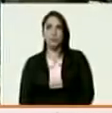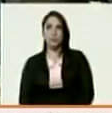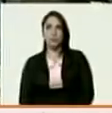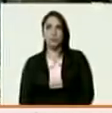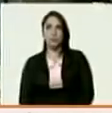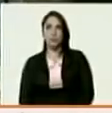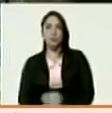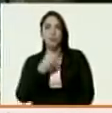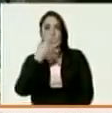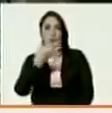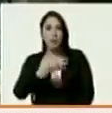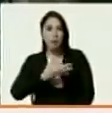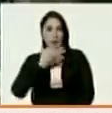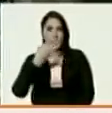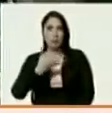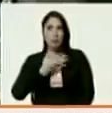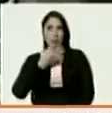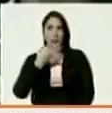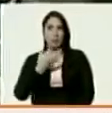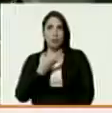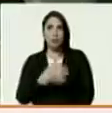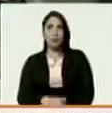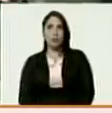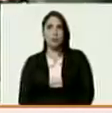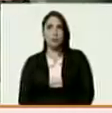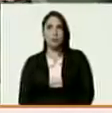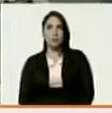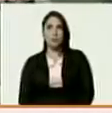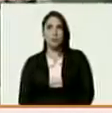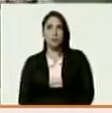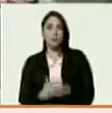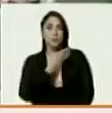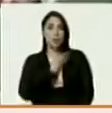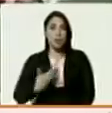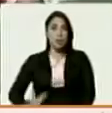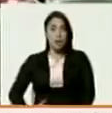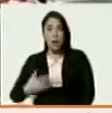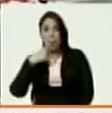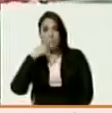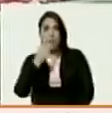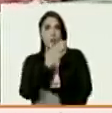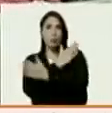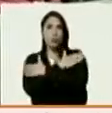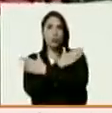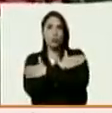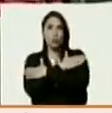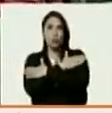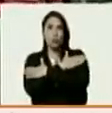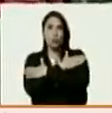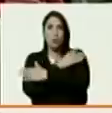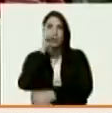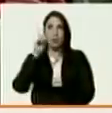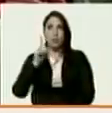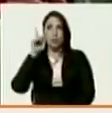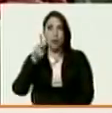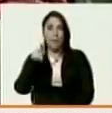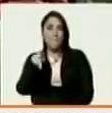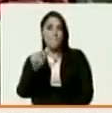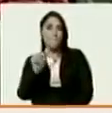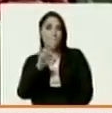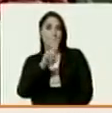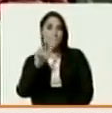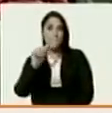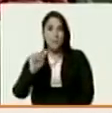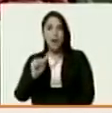Sí, buenas tardes, ¿cómo le va? Buenas tardes. El presidente Maduro felicitó al diputado Parra como presidente de